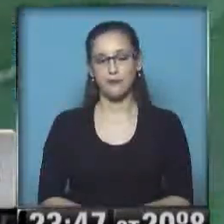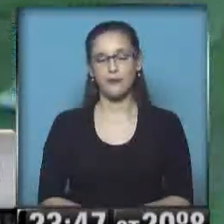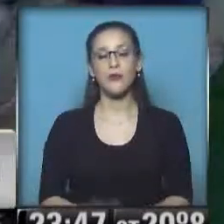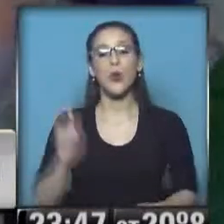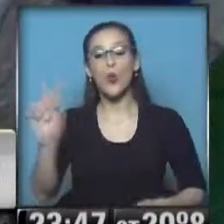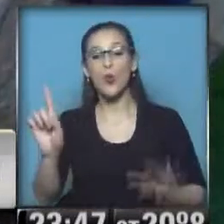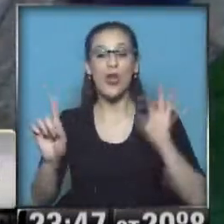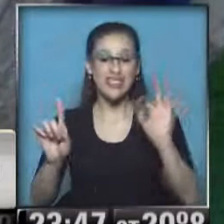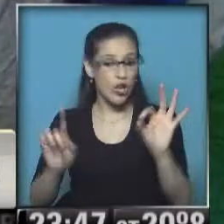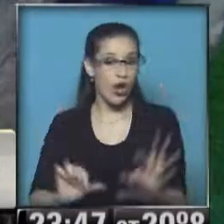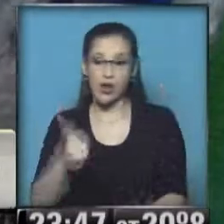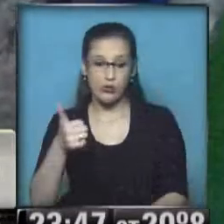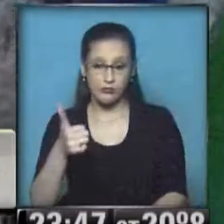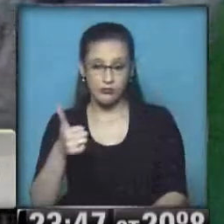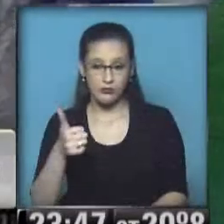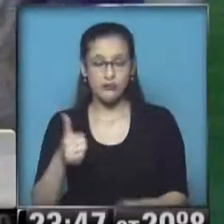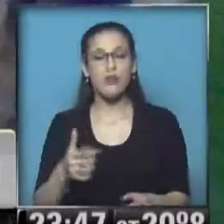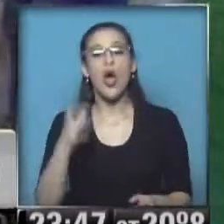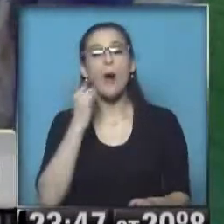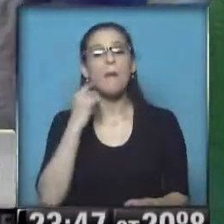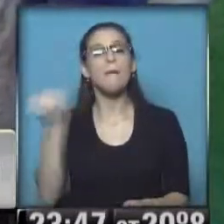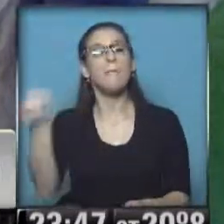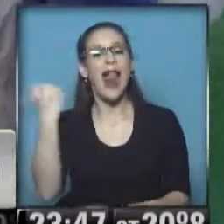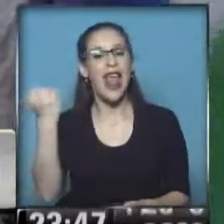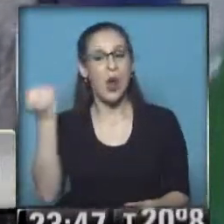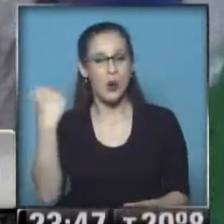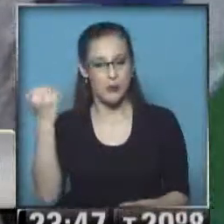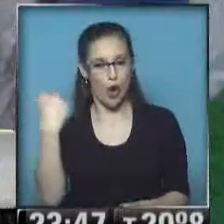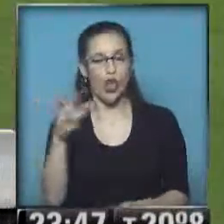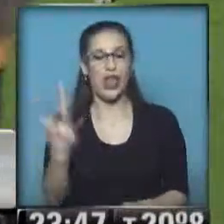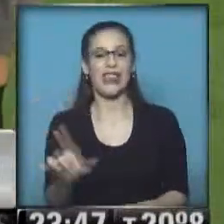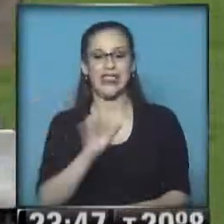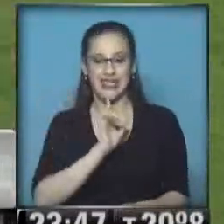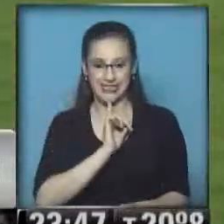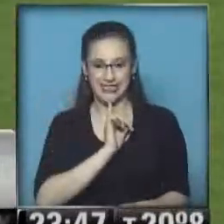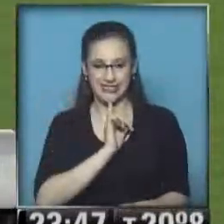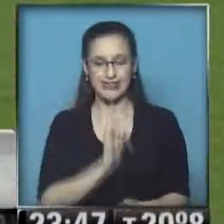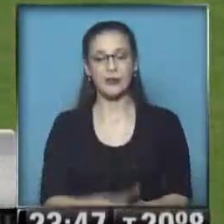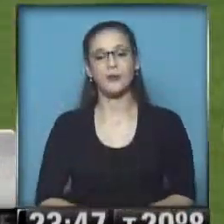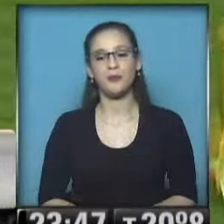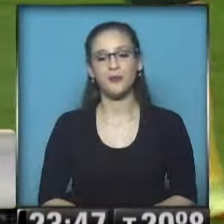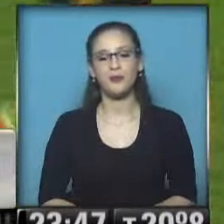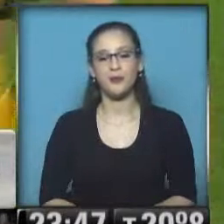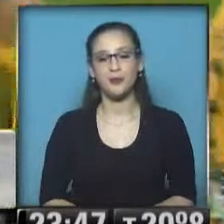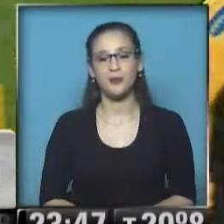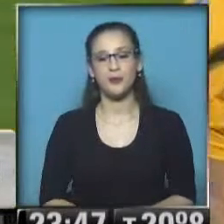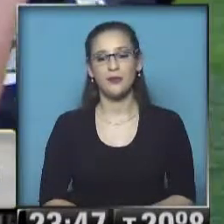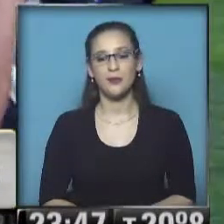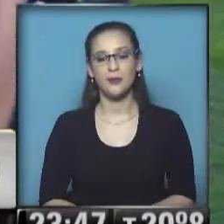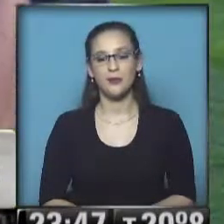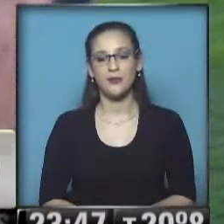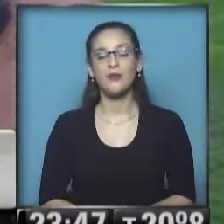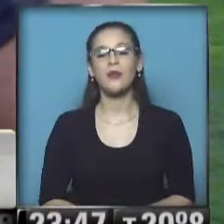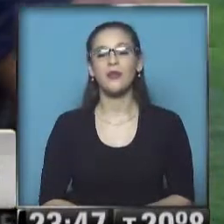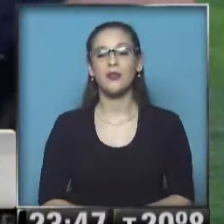1-0, mínima diferencia para el equipo de Martín Palermo frente a Olimpo de Bahía Blanca, que venía de vencer a Tigre, pero que tiene la primera fecha todavía